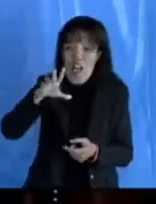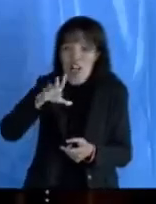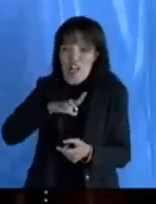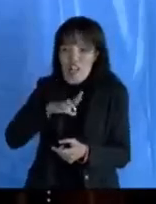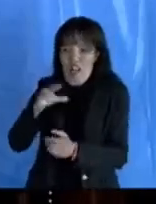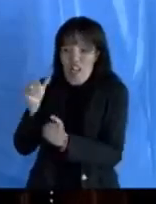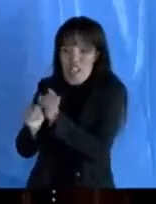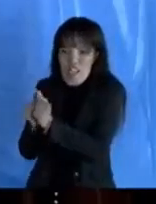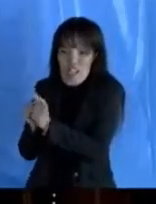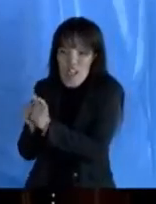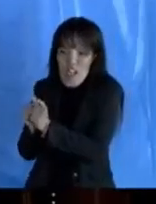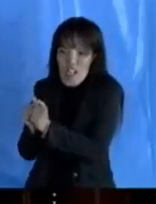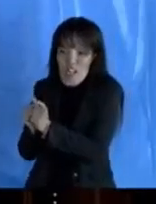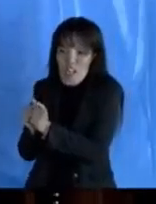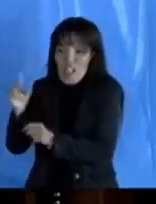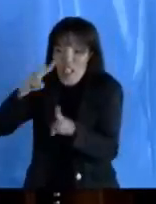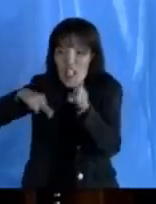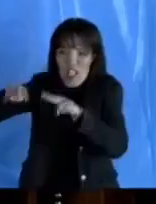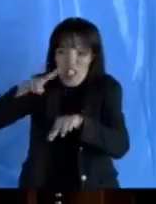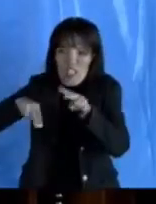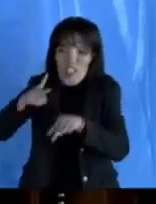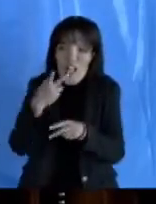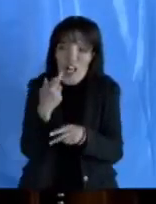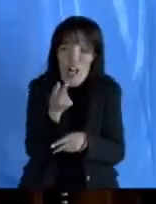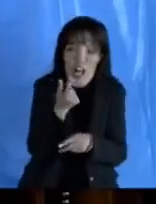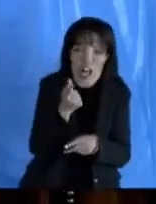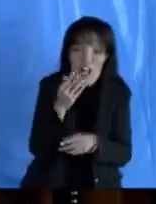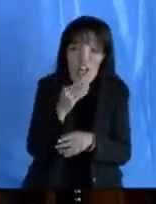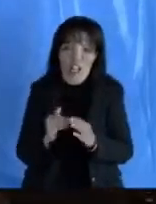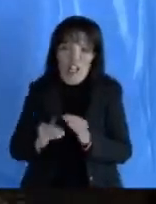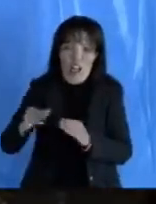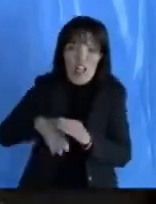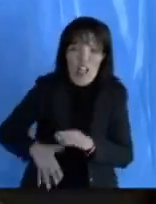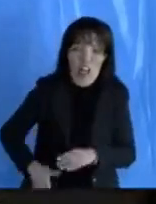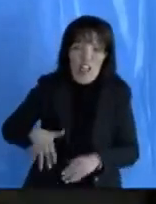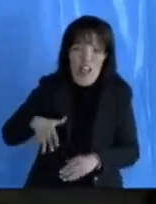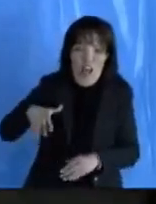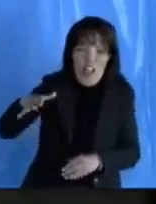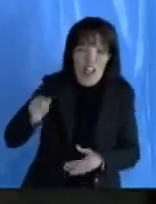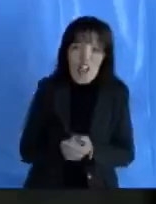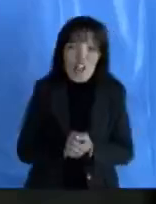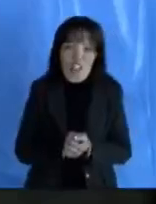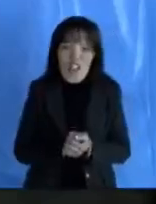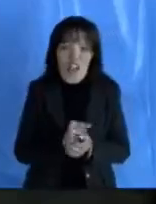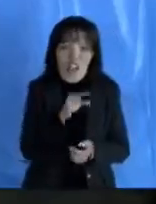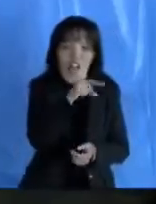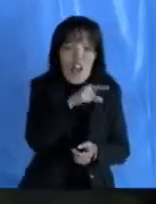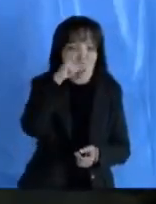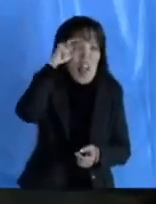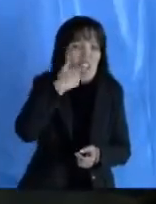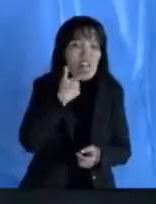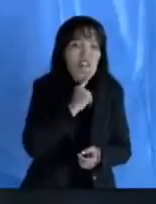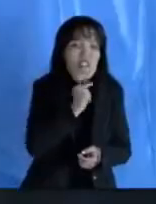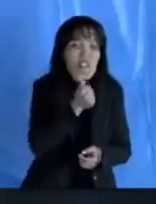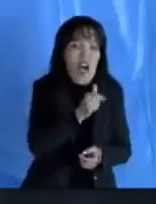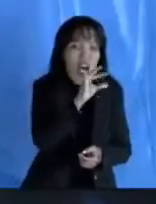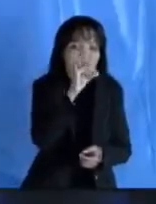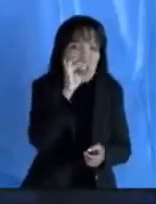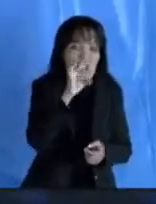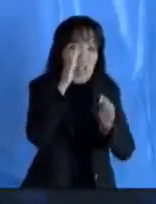El Estado no, el Estado lo que busca es la renta social, es decir, que cada ciudadana y que cada